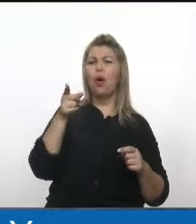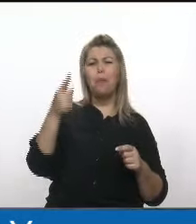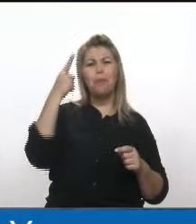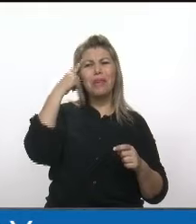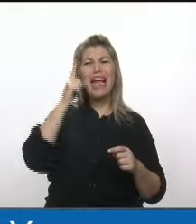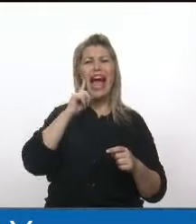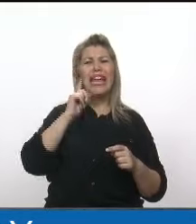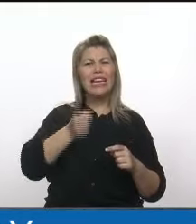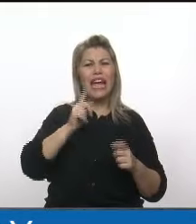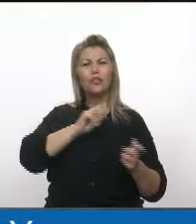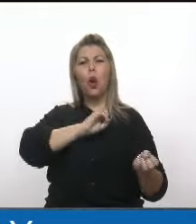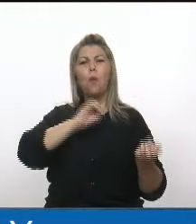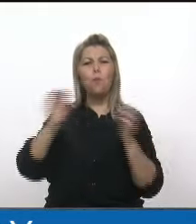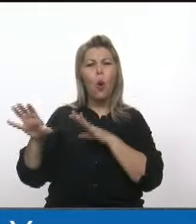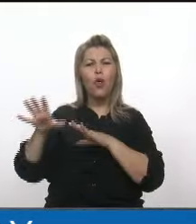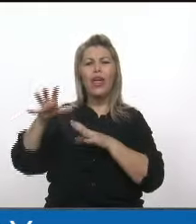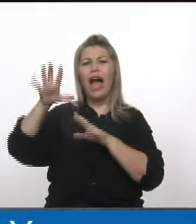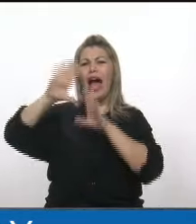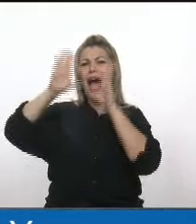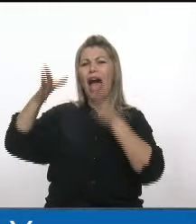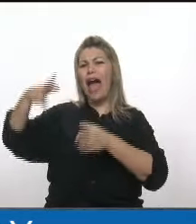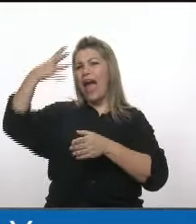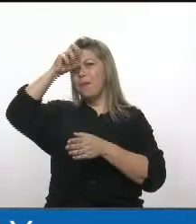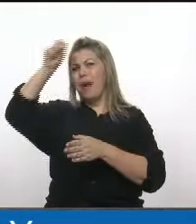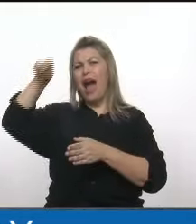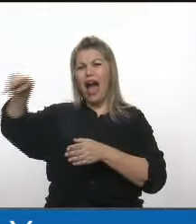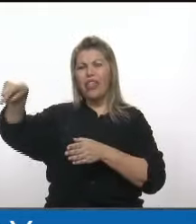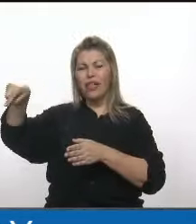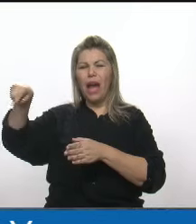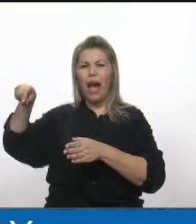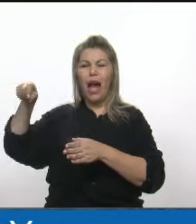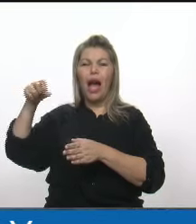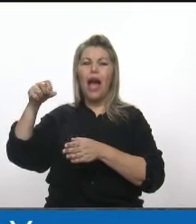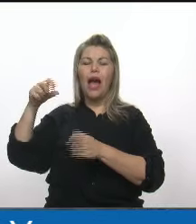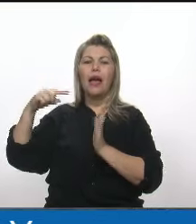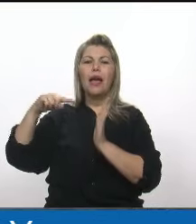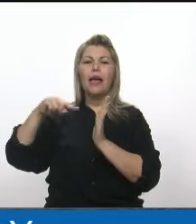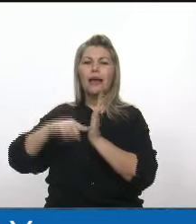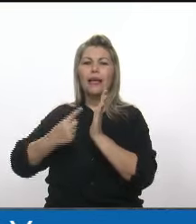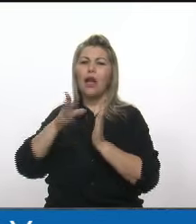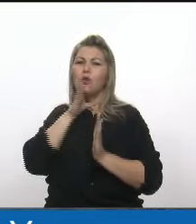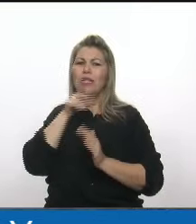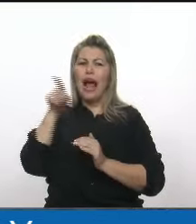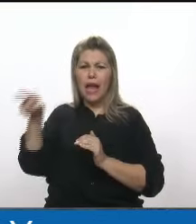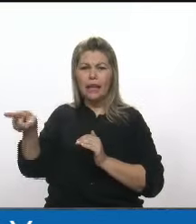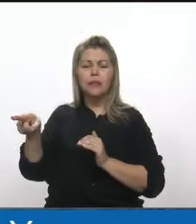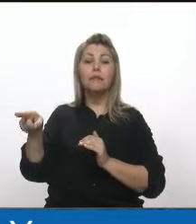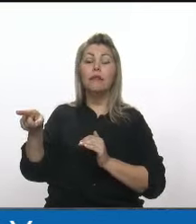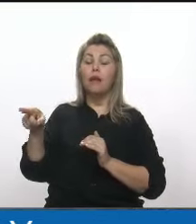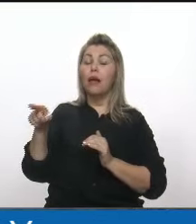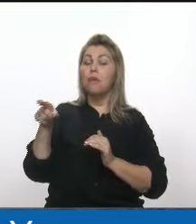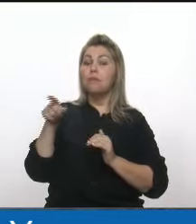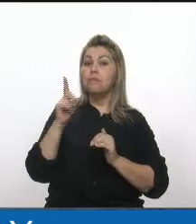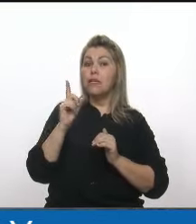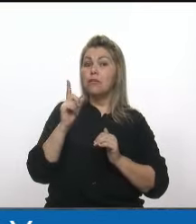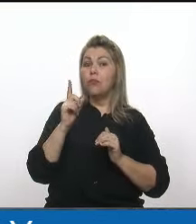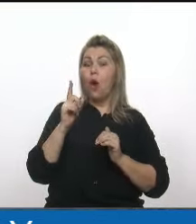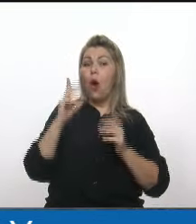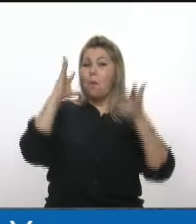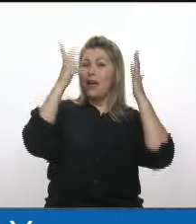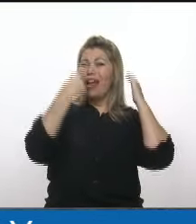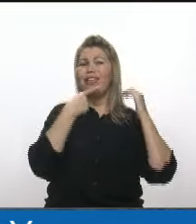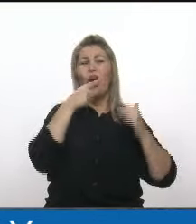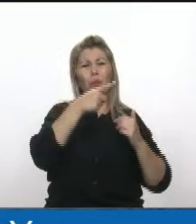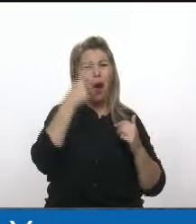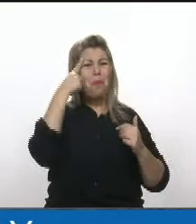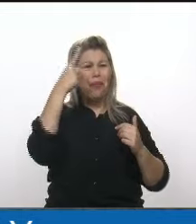riesgo llevar la embajada a Jerusalén a lo que Miley obviamente por el riesgo de ataque terrorista en m contestó vos te crees